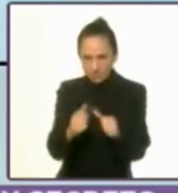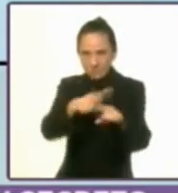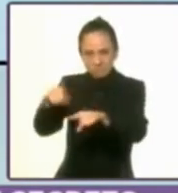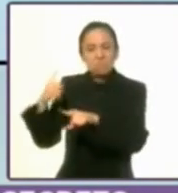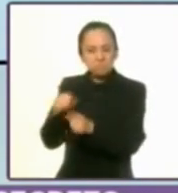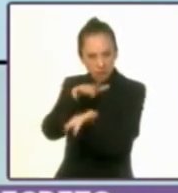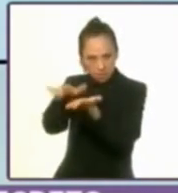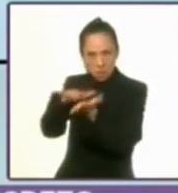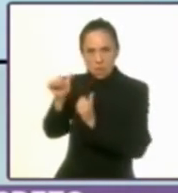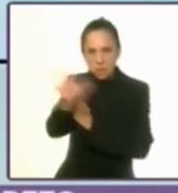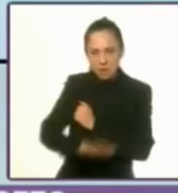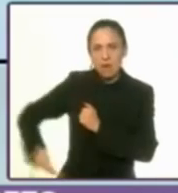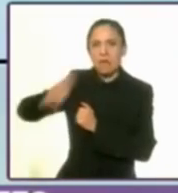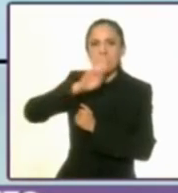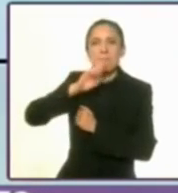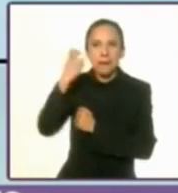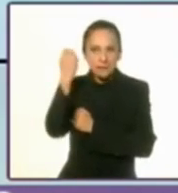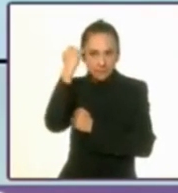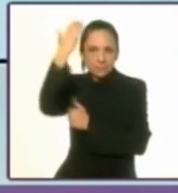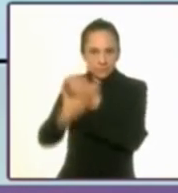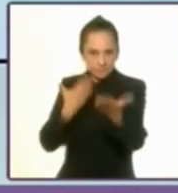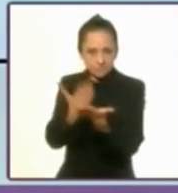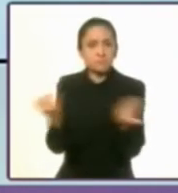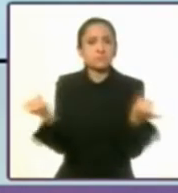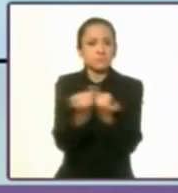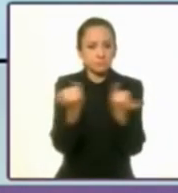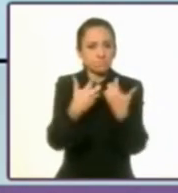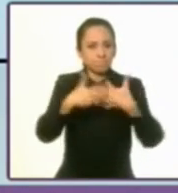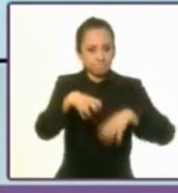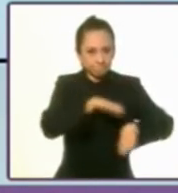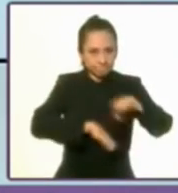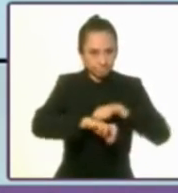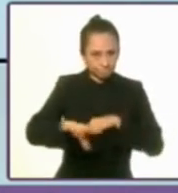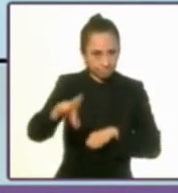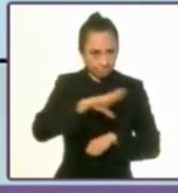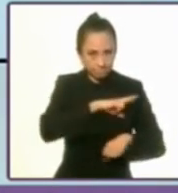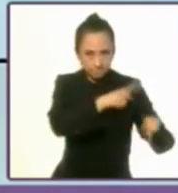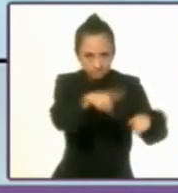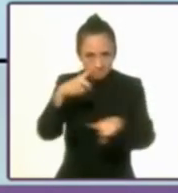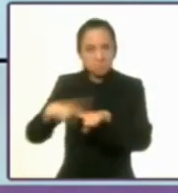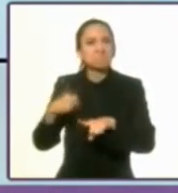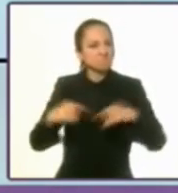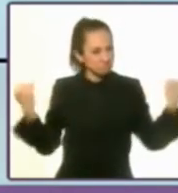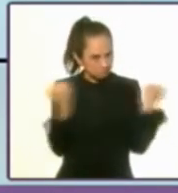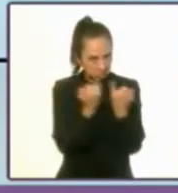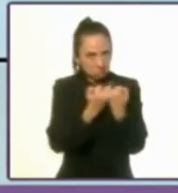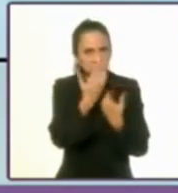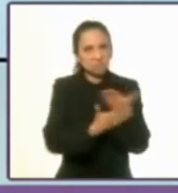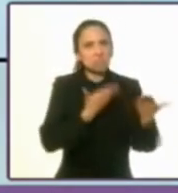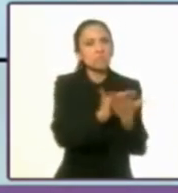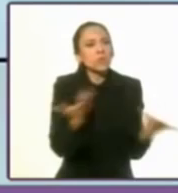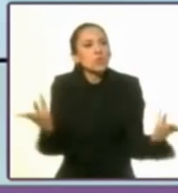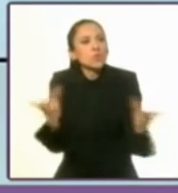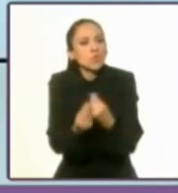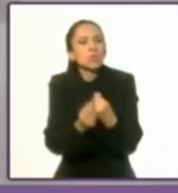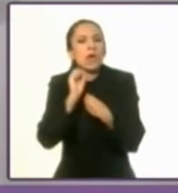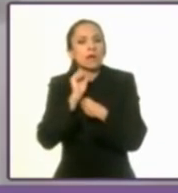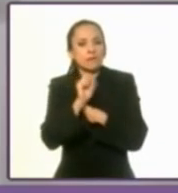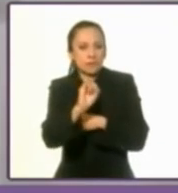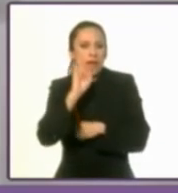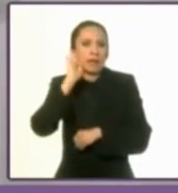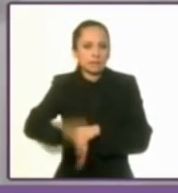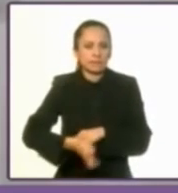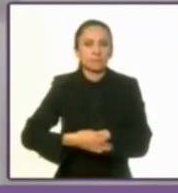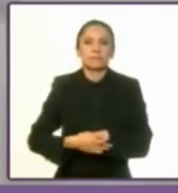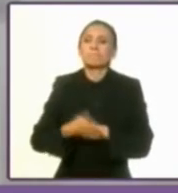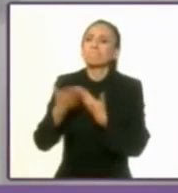iniciativa y vamos a buscar que el sector privado la iniciativa privada en las empresas se sumen también a este proyecto alejandra barrales qué